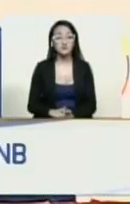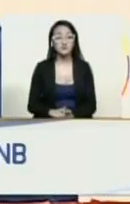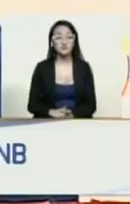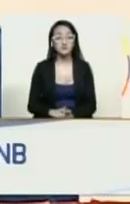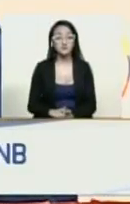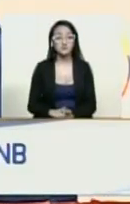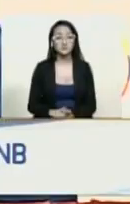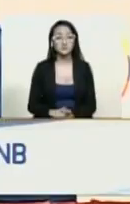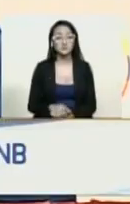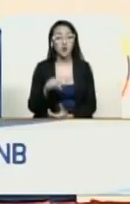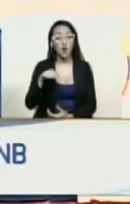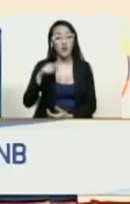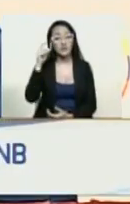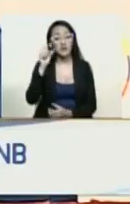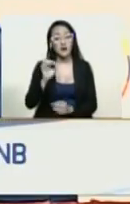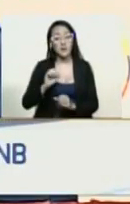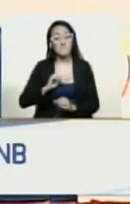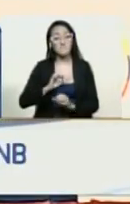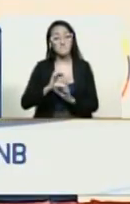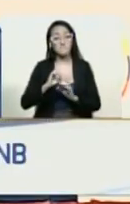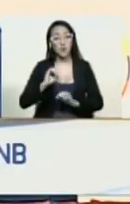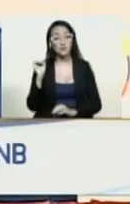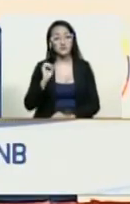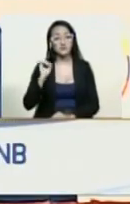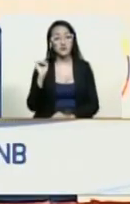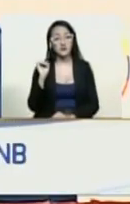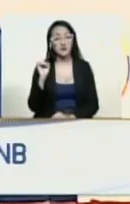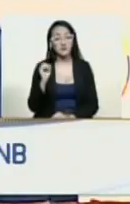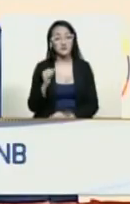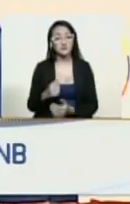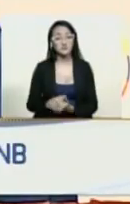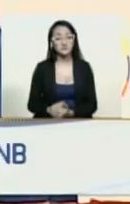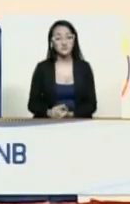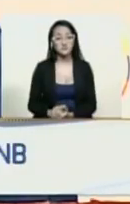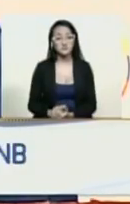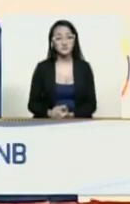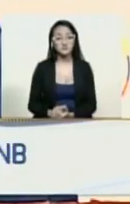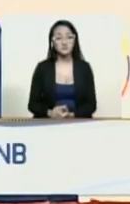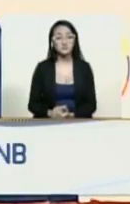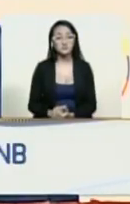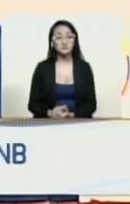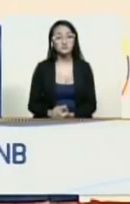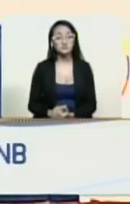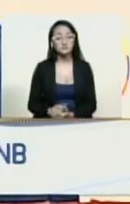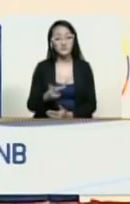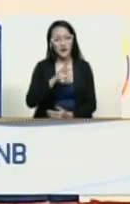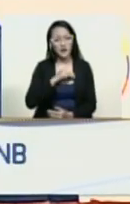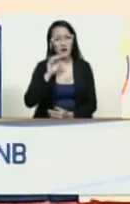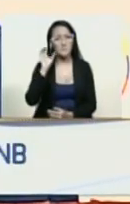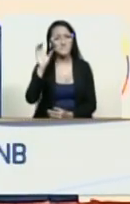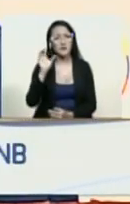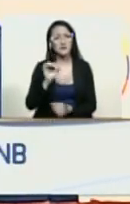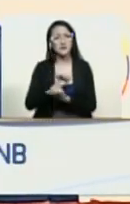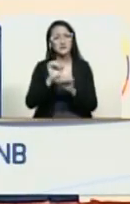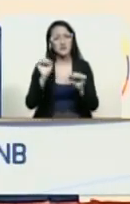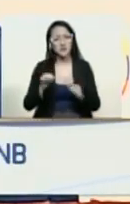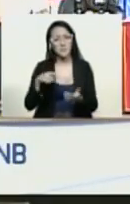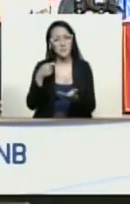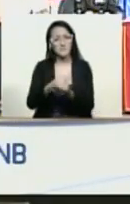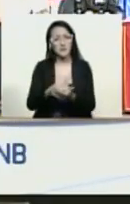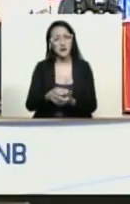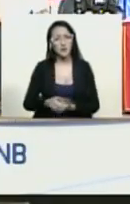¿verdad? Hoy día del policía, he ordenado a través del carnet de la patria y de los sistemas de